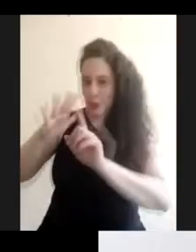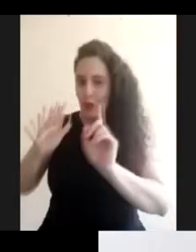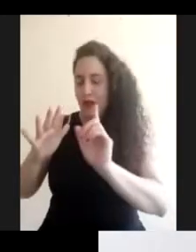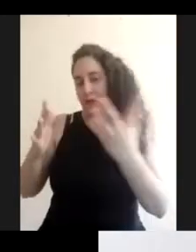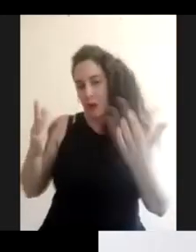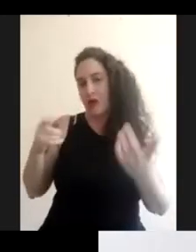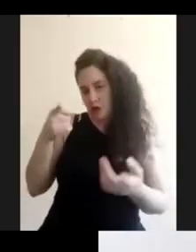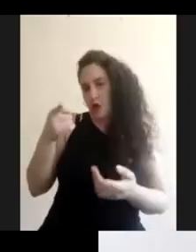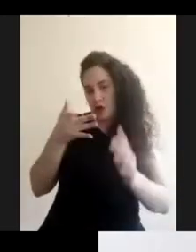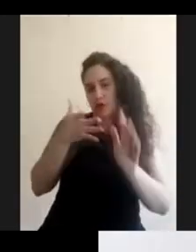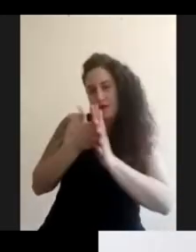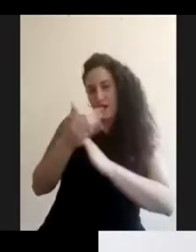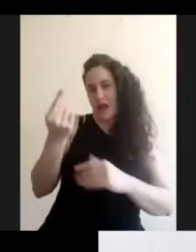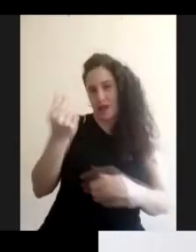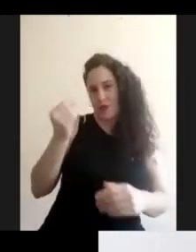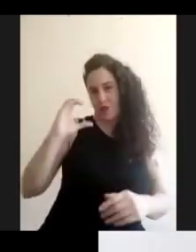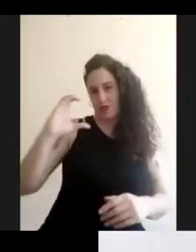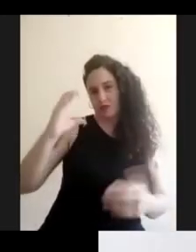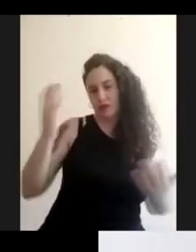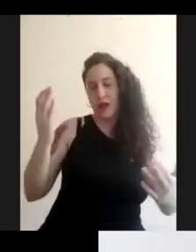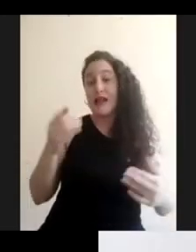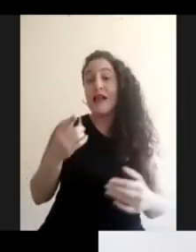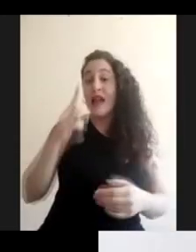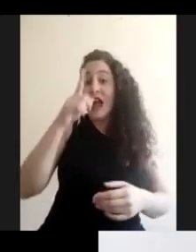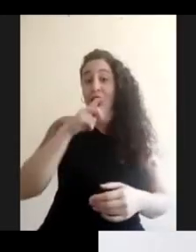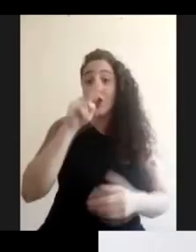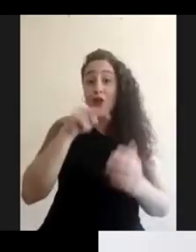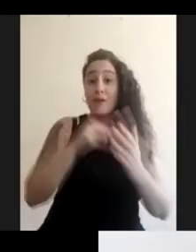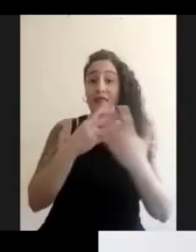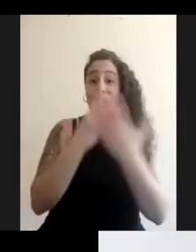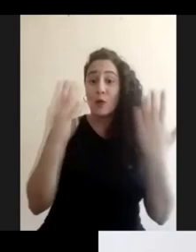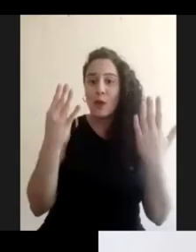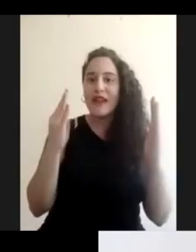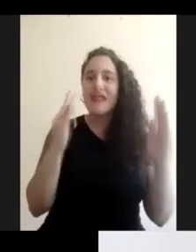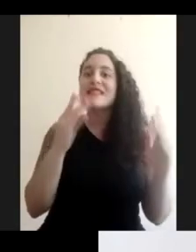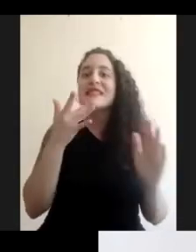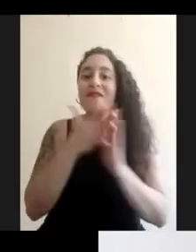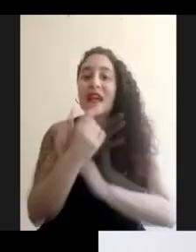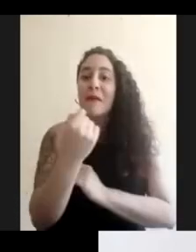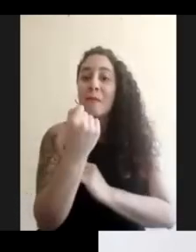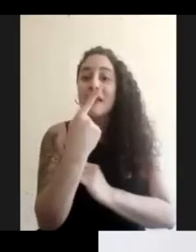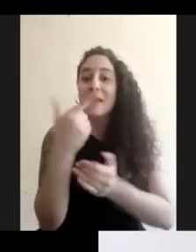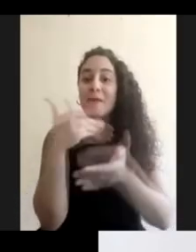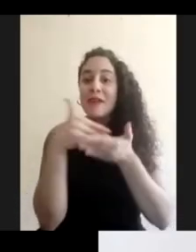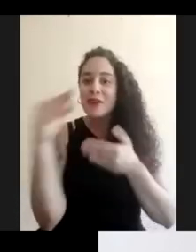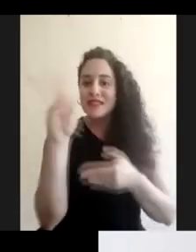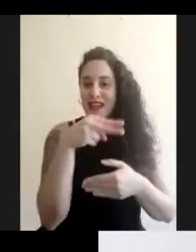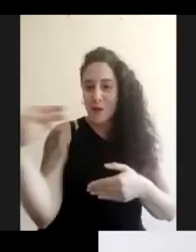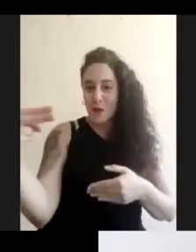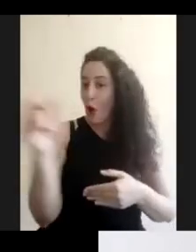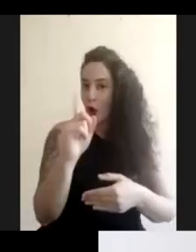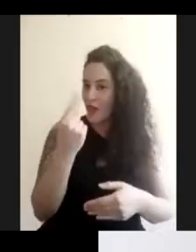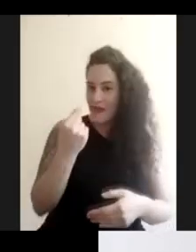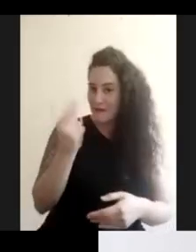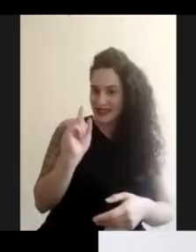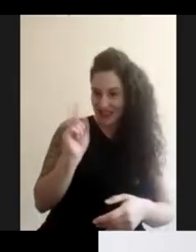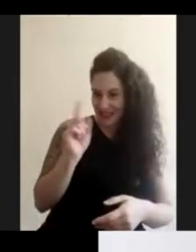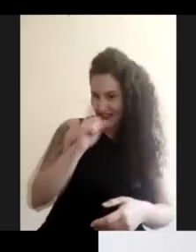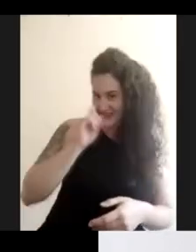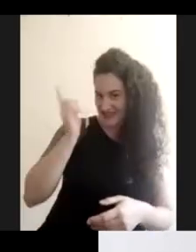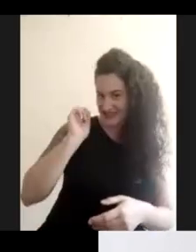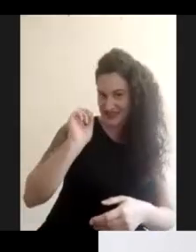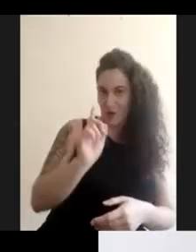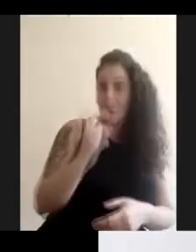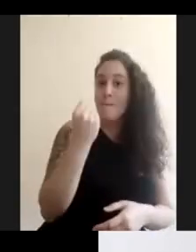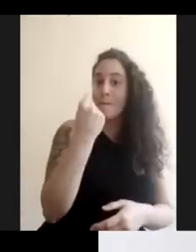que es significativo. Hablamos de que en 2019 eran 1.000 millones de euros. O sea, no de pesetas, sino 1.000 millones de euros, dicho por sus